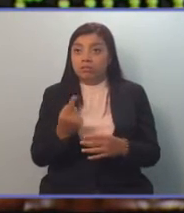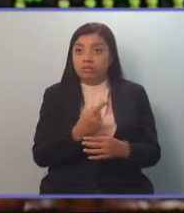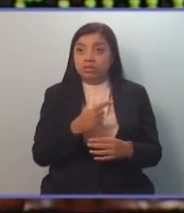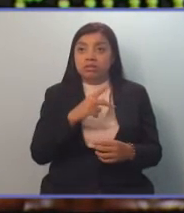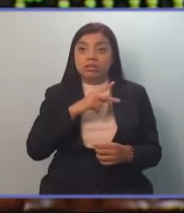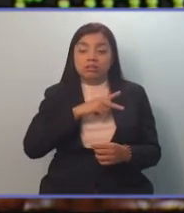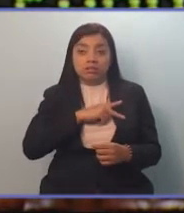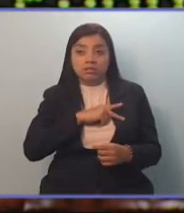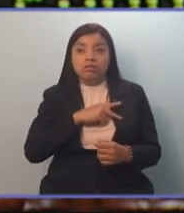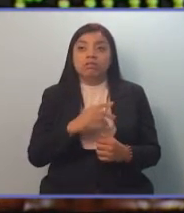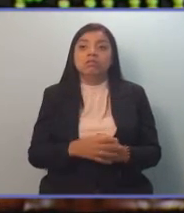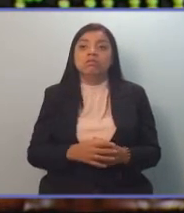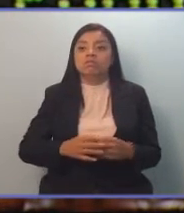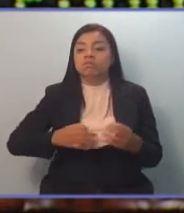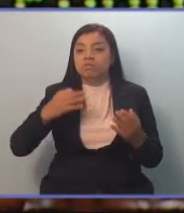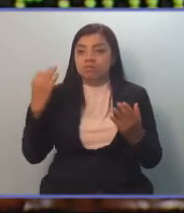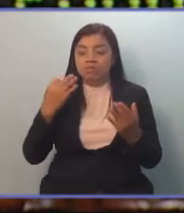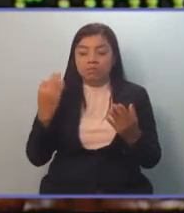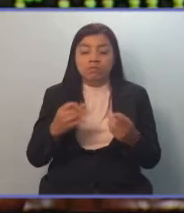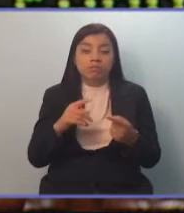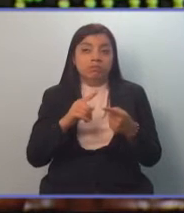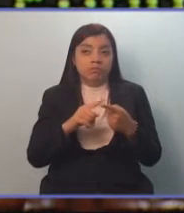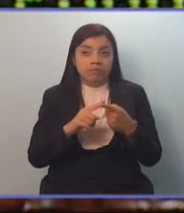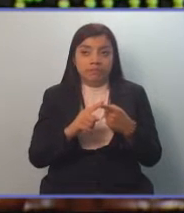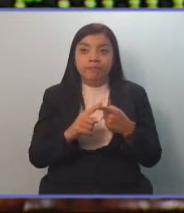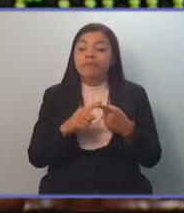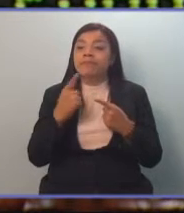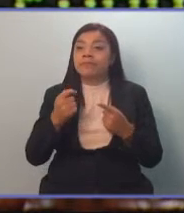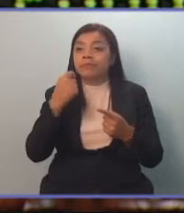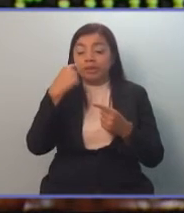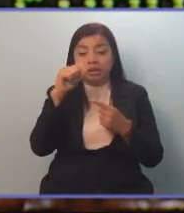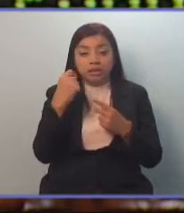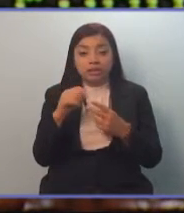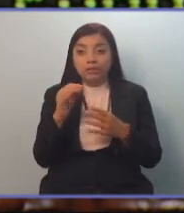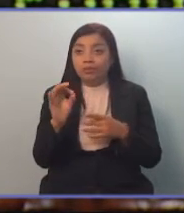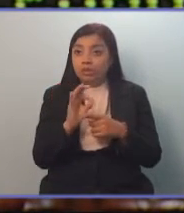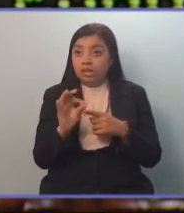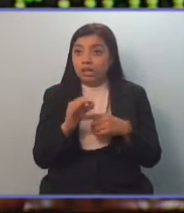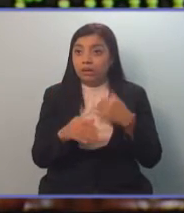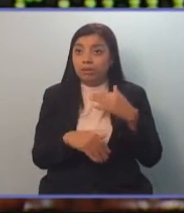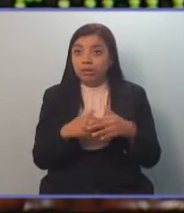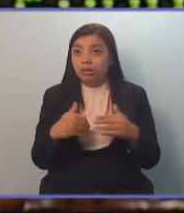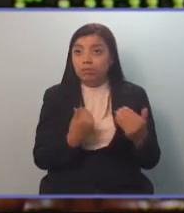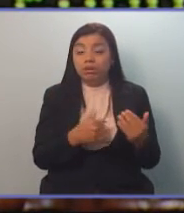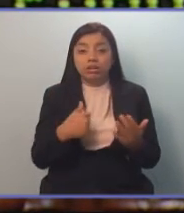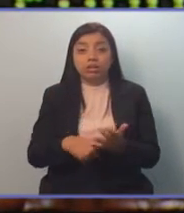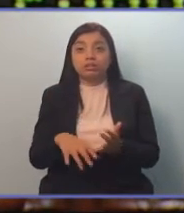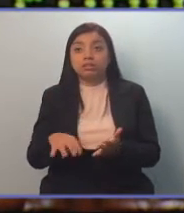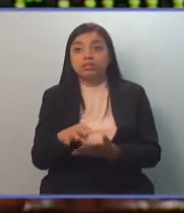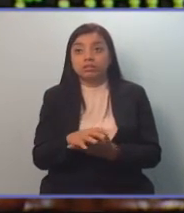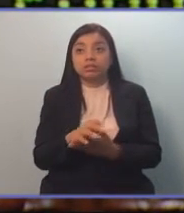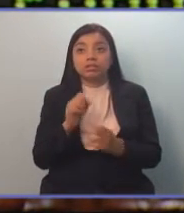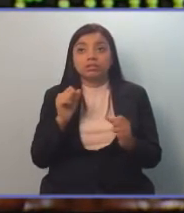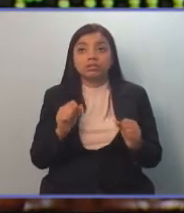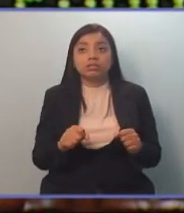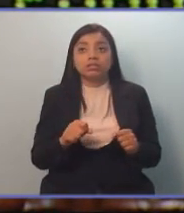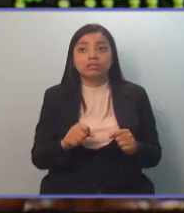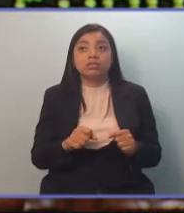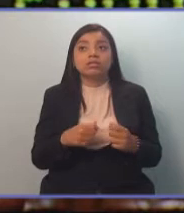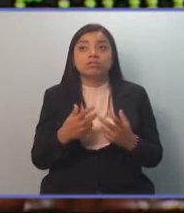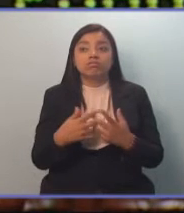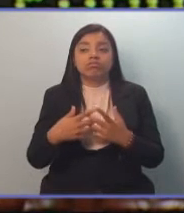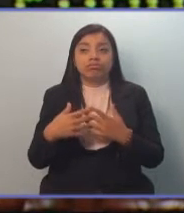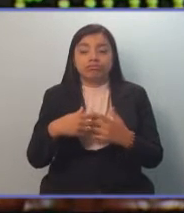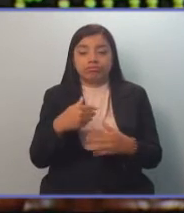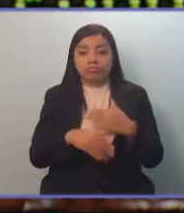con las siguientes exigencias. 1. Calificación o constancia del funcionamiento otorgada por la municipalidad correspondiente para la fabricación